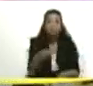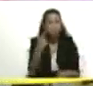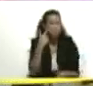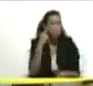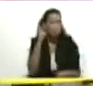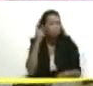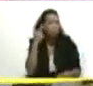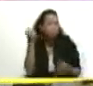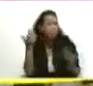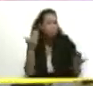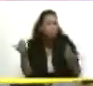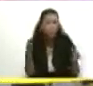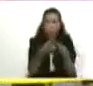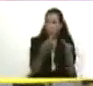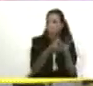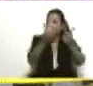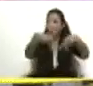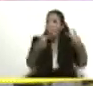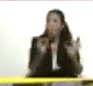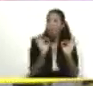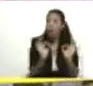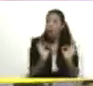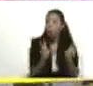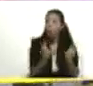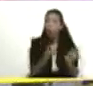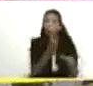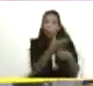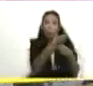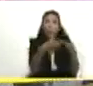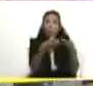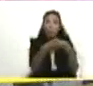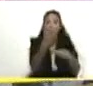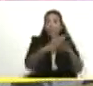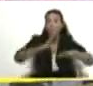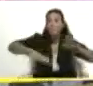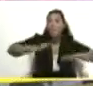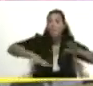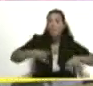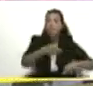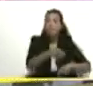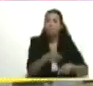madera. Era algo nuevo. Madera.